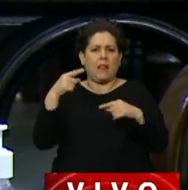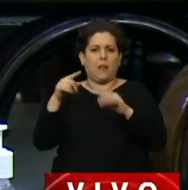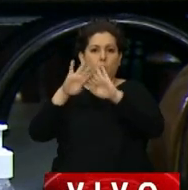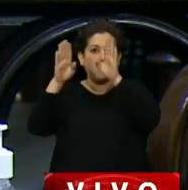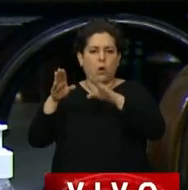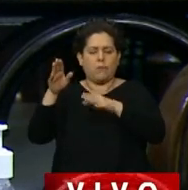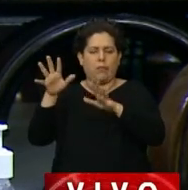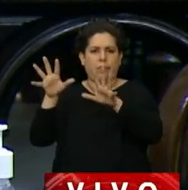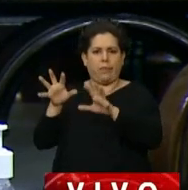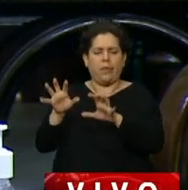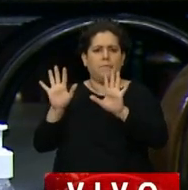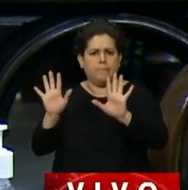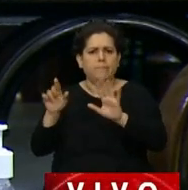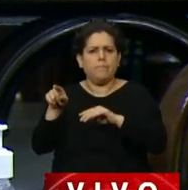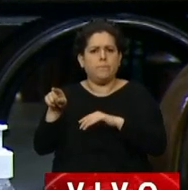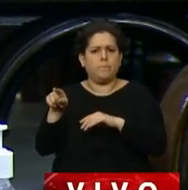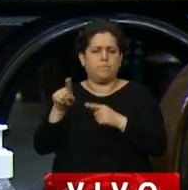eso nos acarrea.